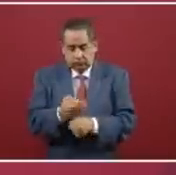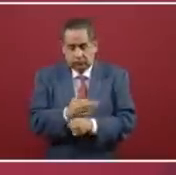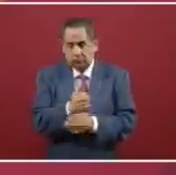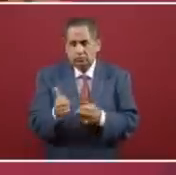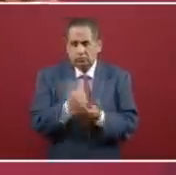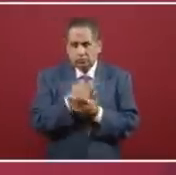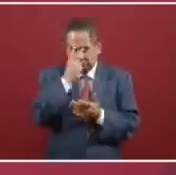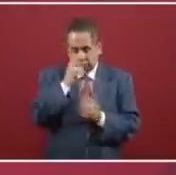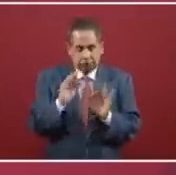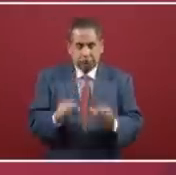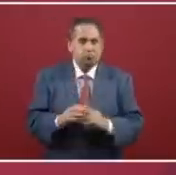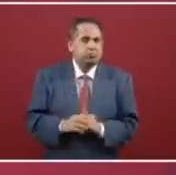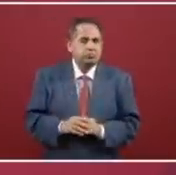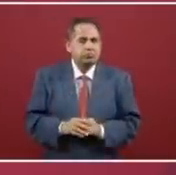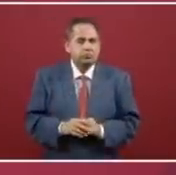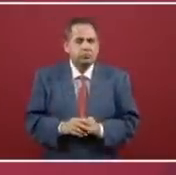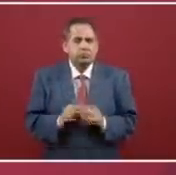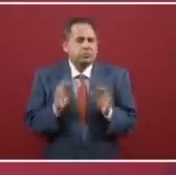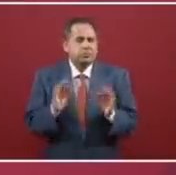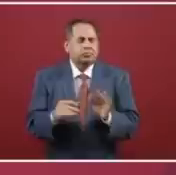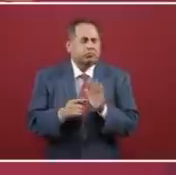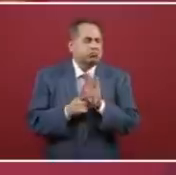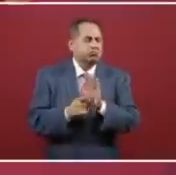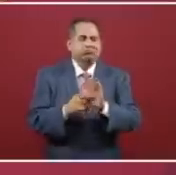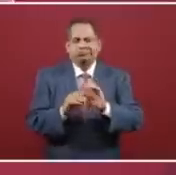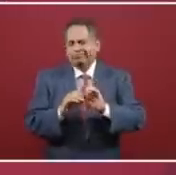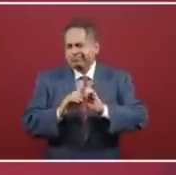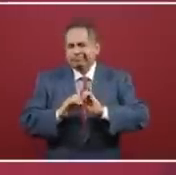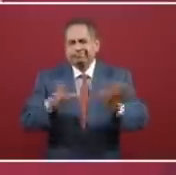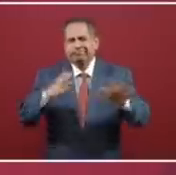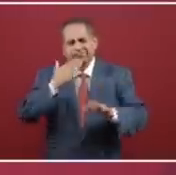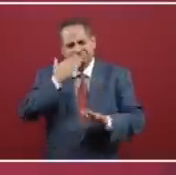méxico son ejemplares